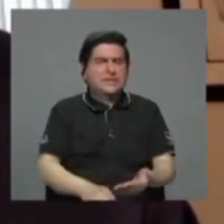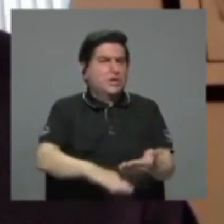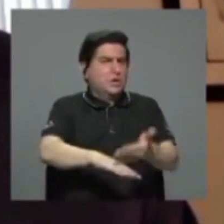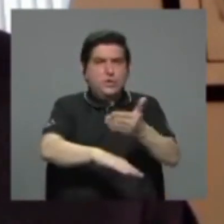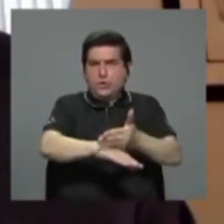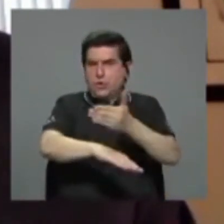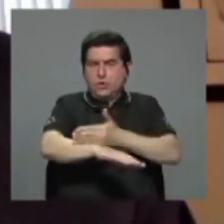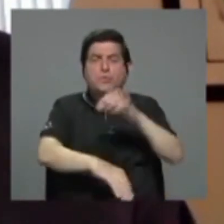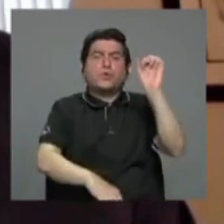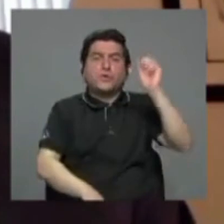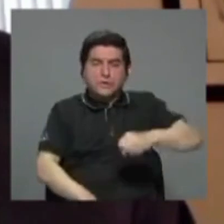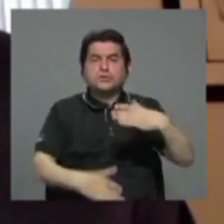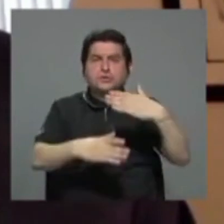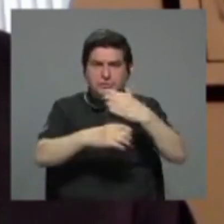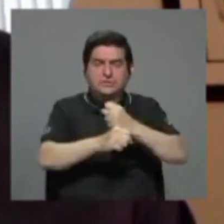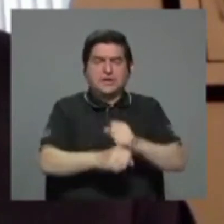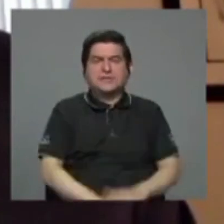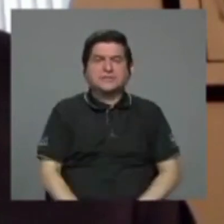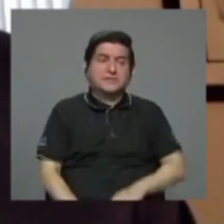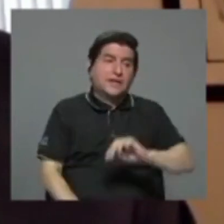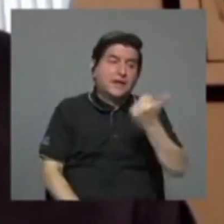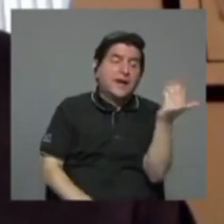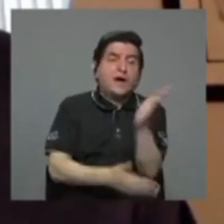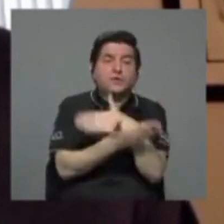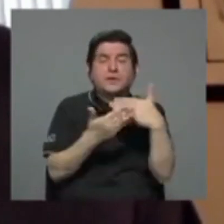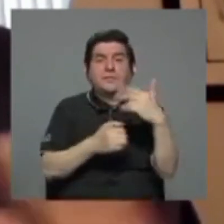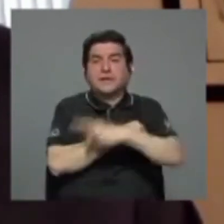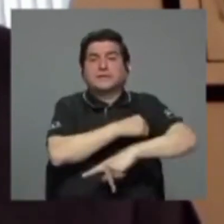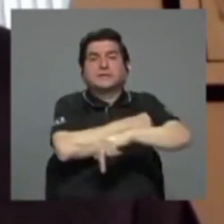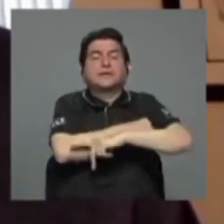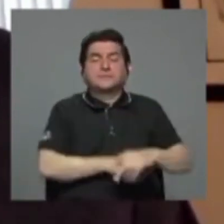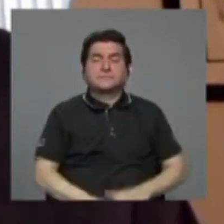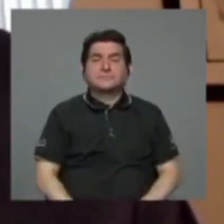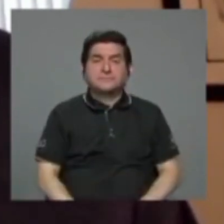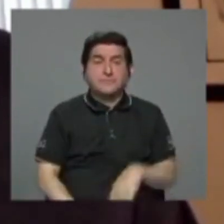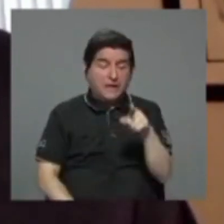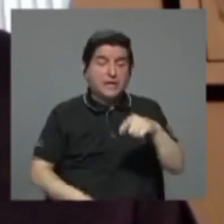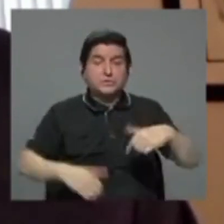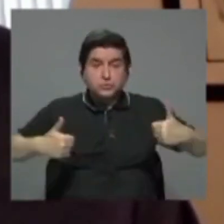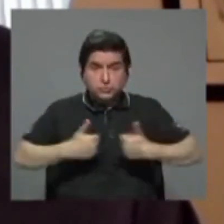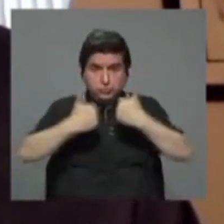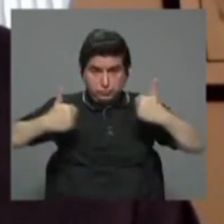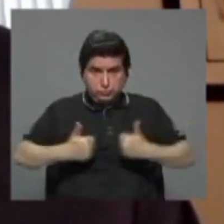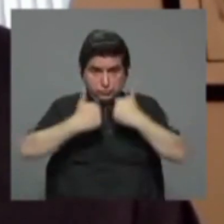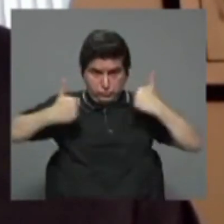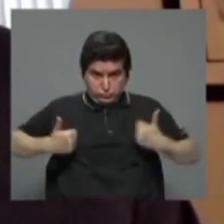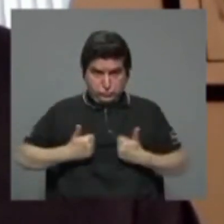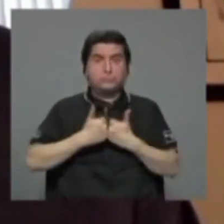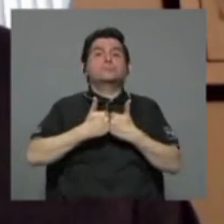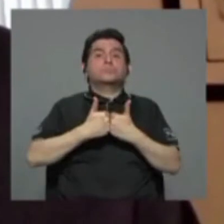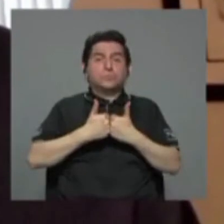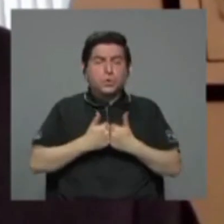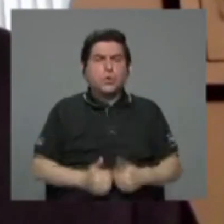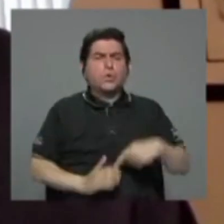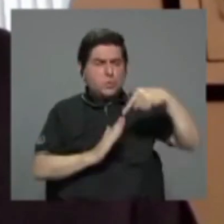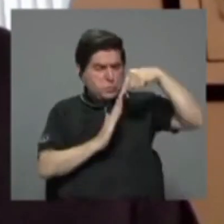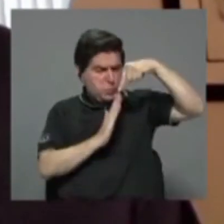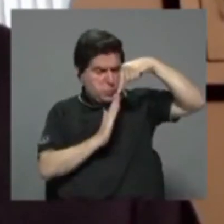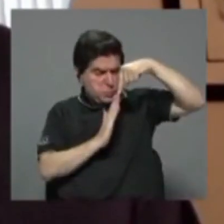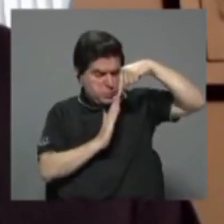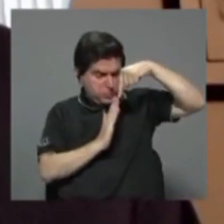dio el otro sector. Todos estos son desafíos muy